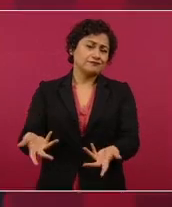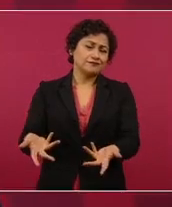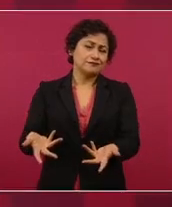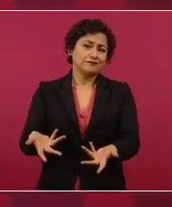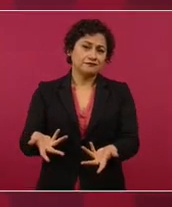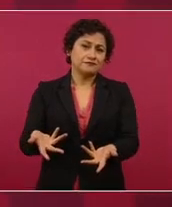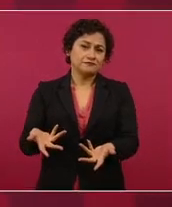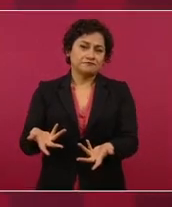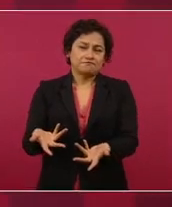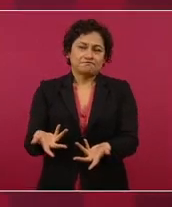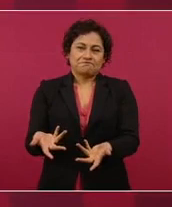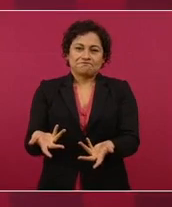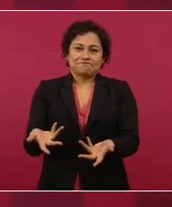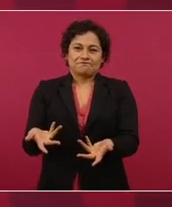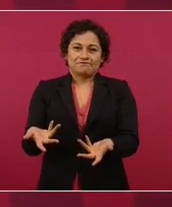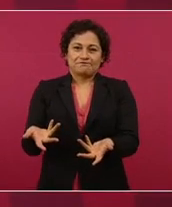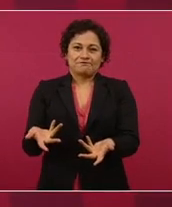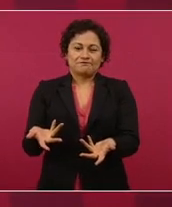y no